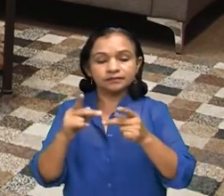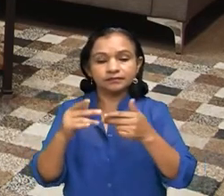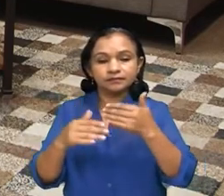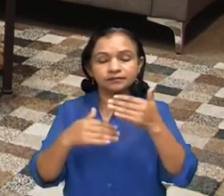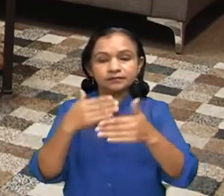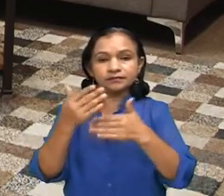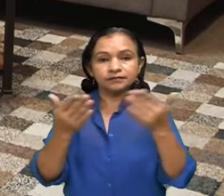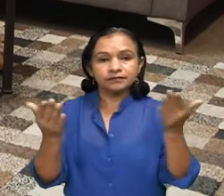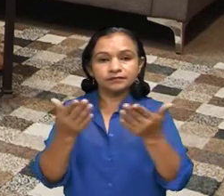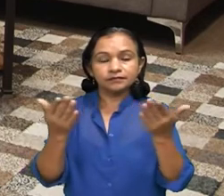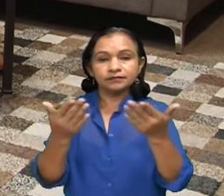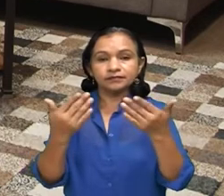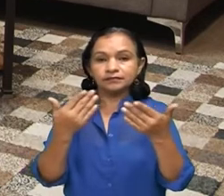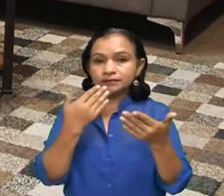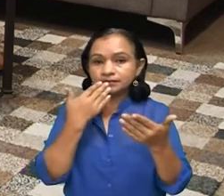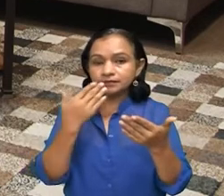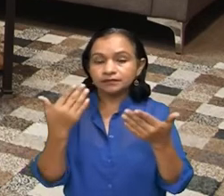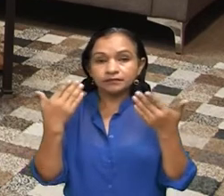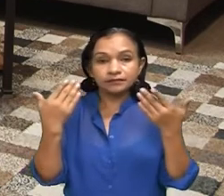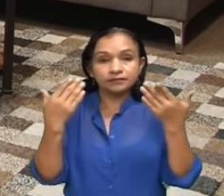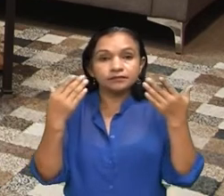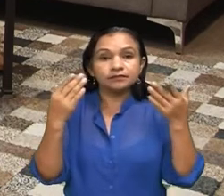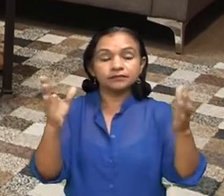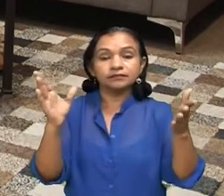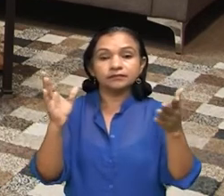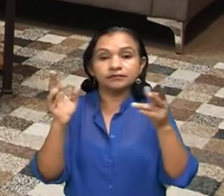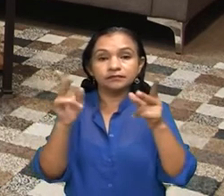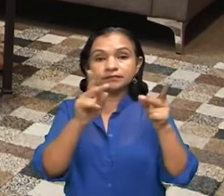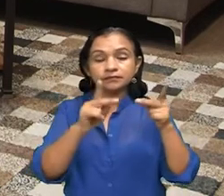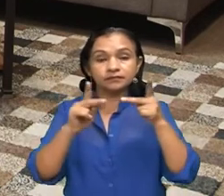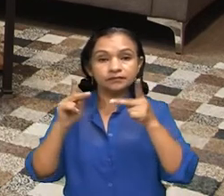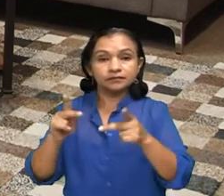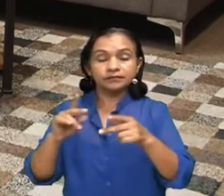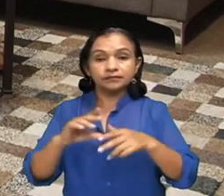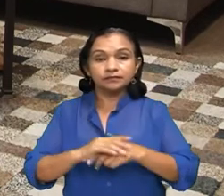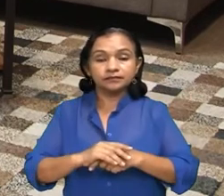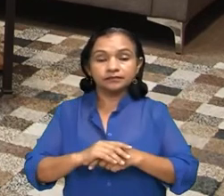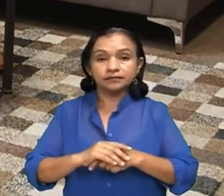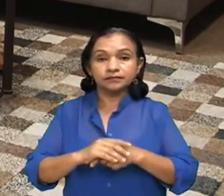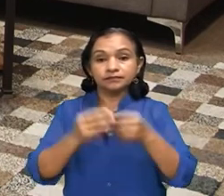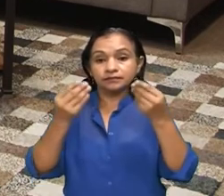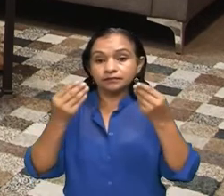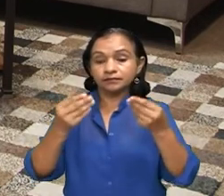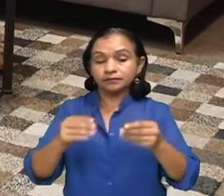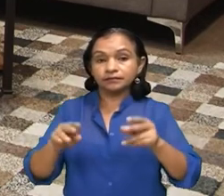atendiendo estas oportunidades para el consumidor. Porque si no, pierden